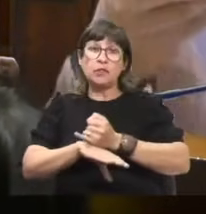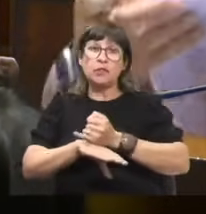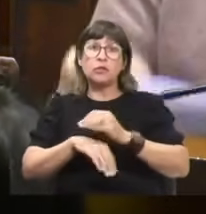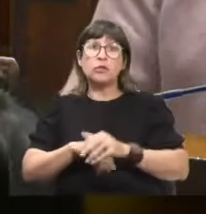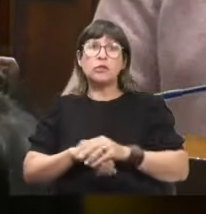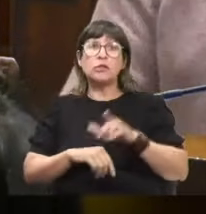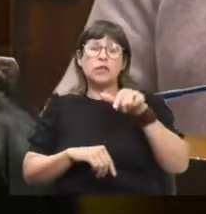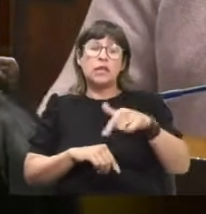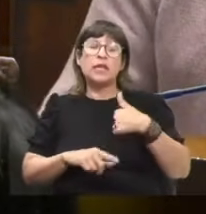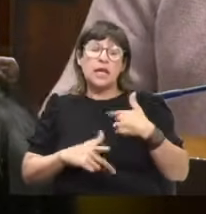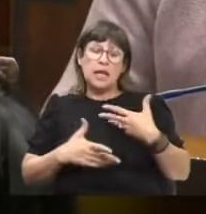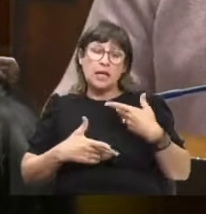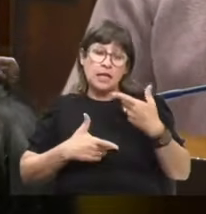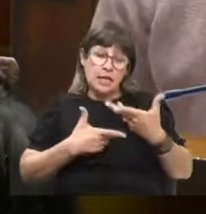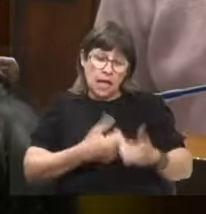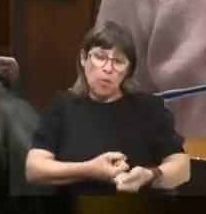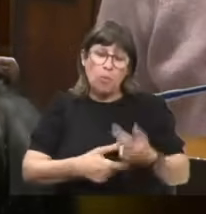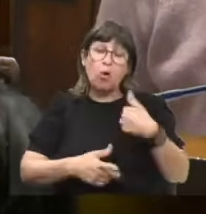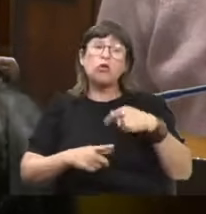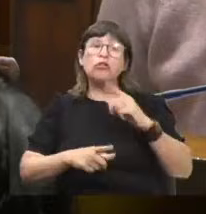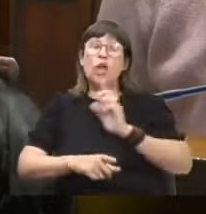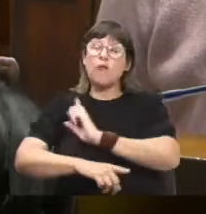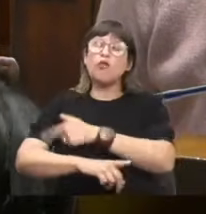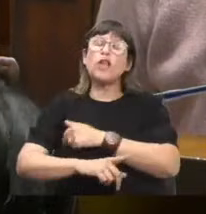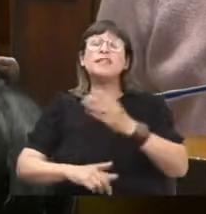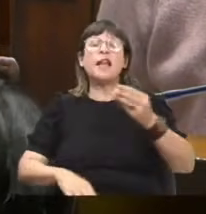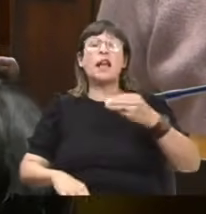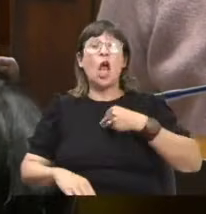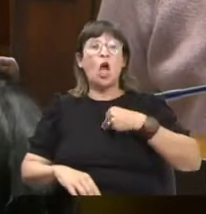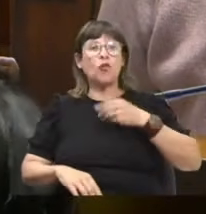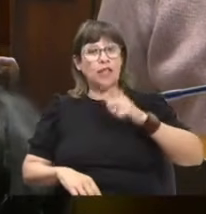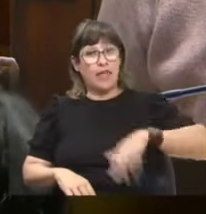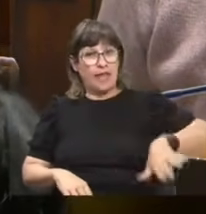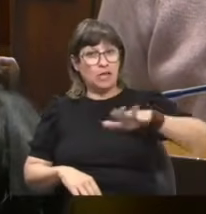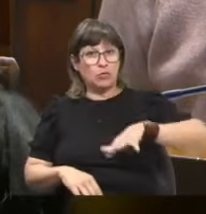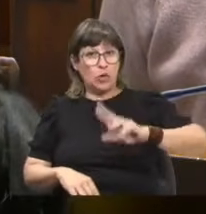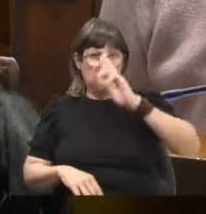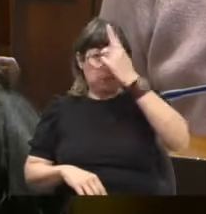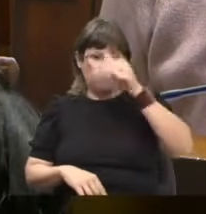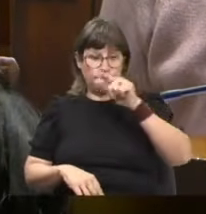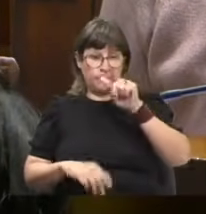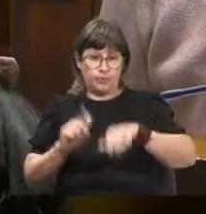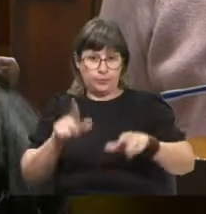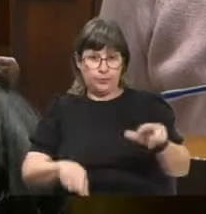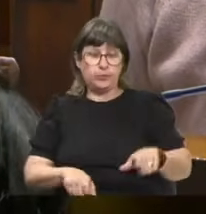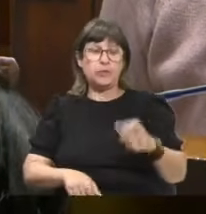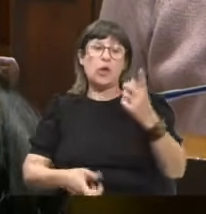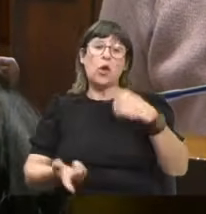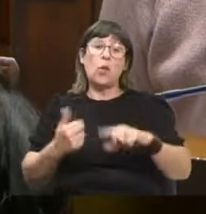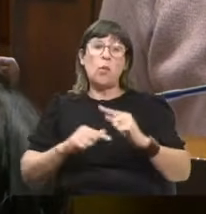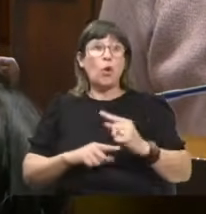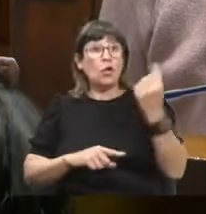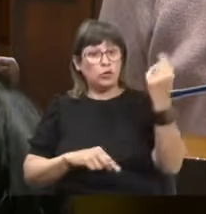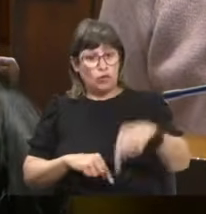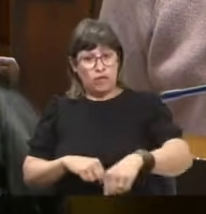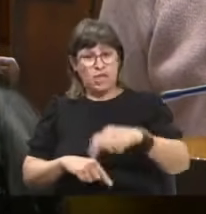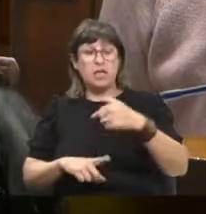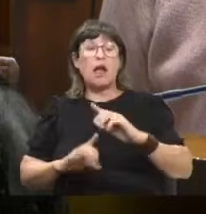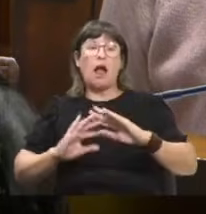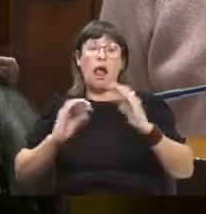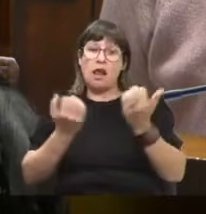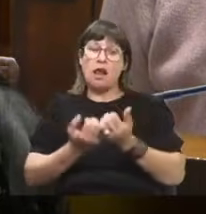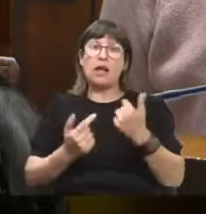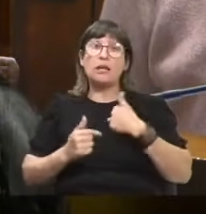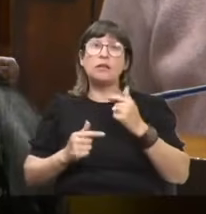que contribuye a fortalecer la confianza ciudadana. Por eso, comparecer ante esta Cámara, en